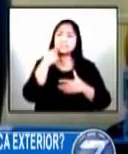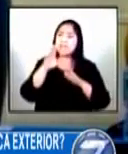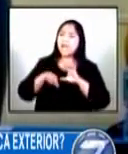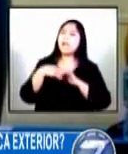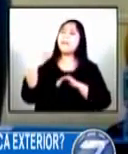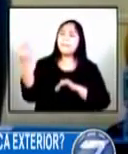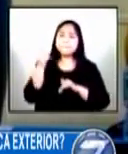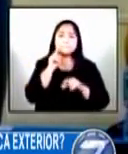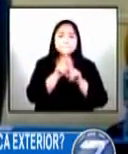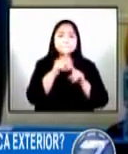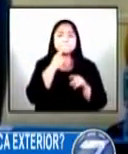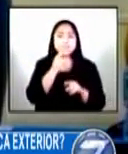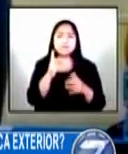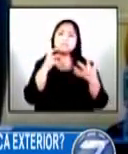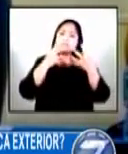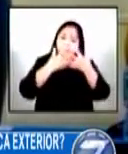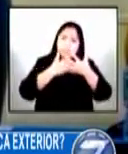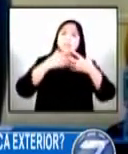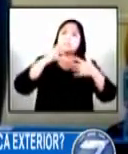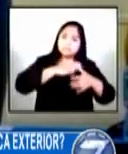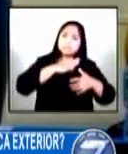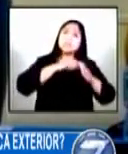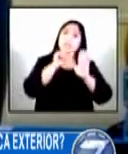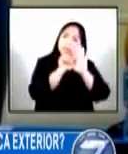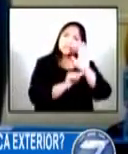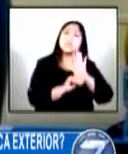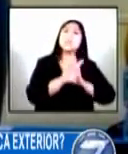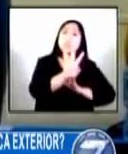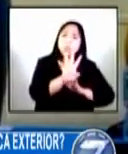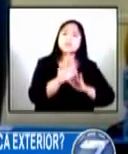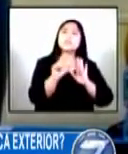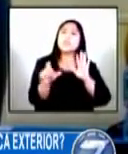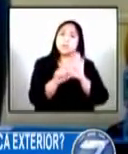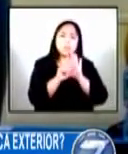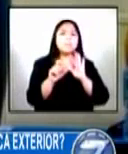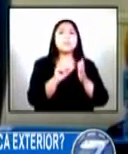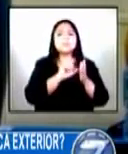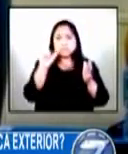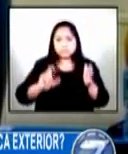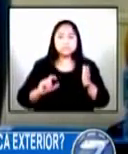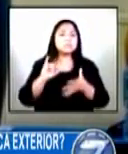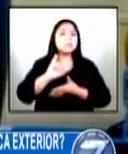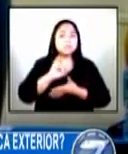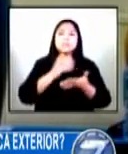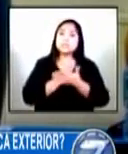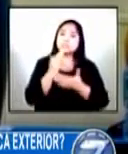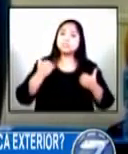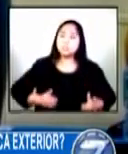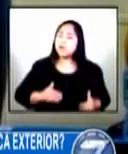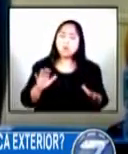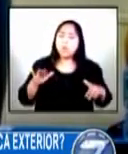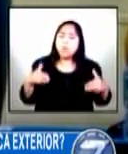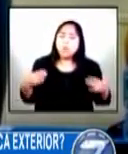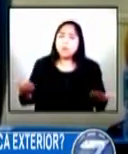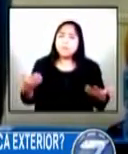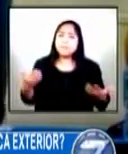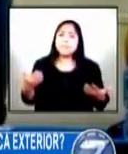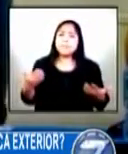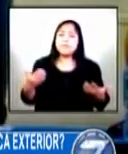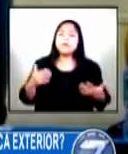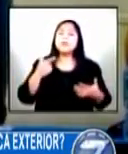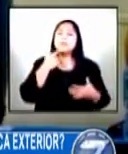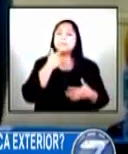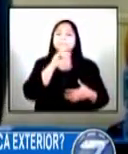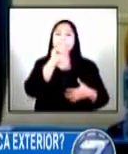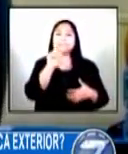en consonancia con el artículo 4 de la Convención Americana de los Derechos Humanos? Existe